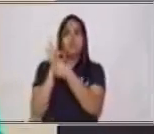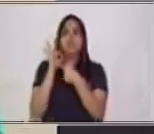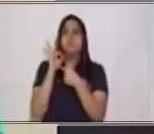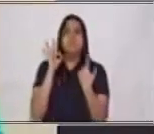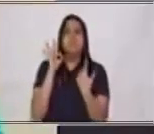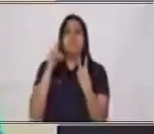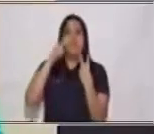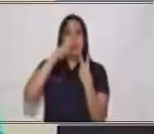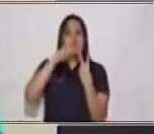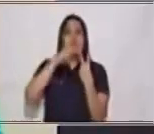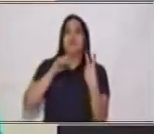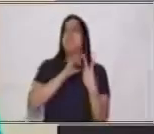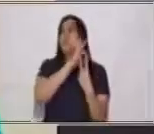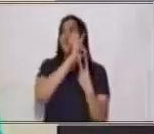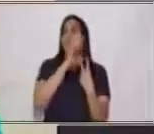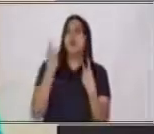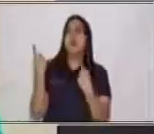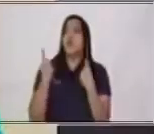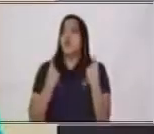Su raíz cúbica es